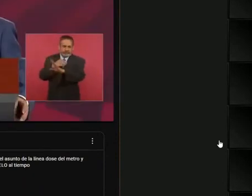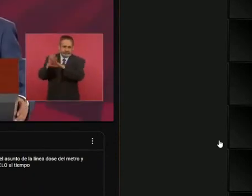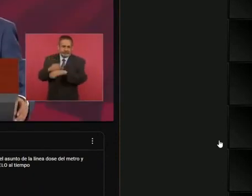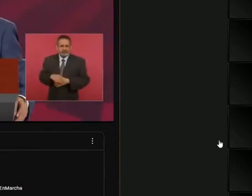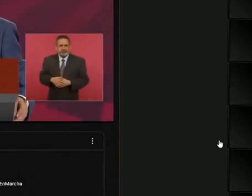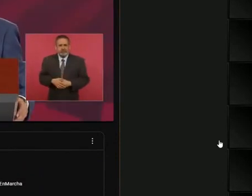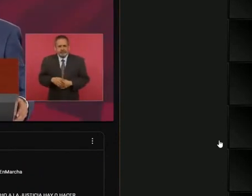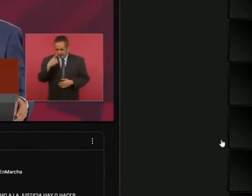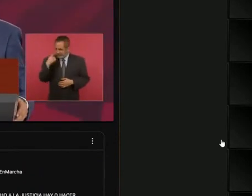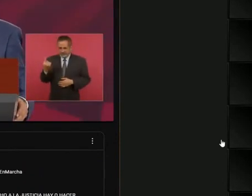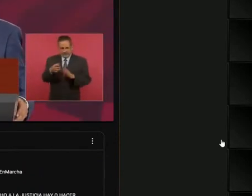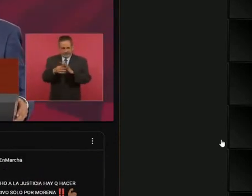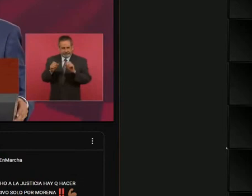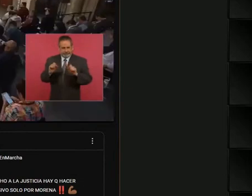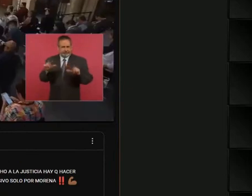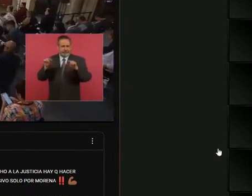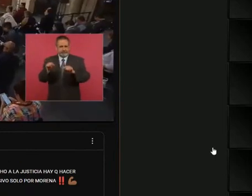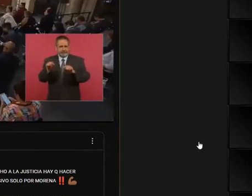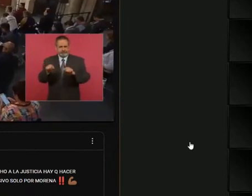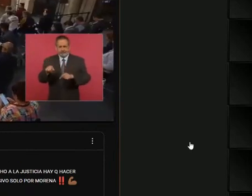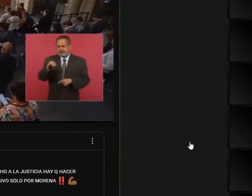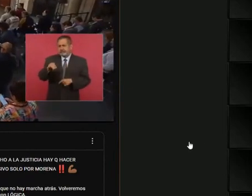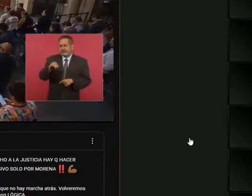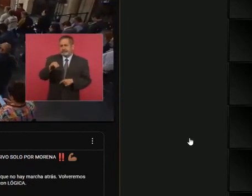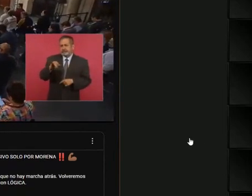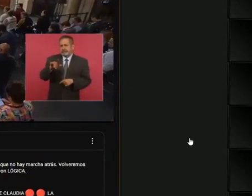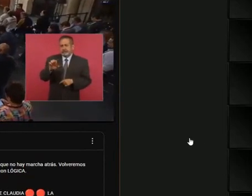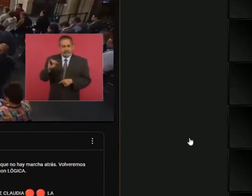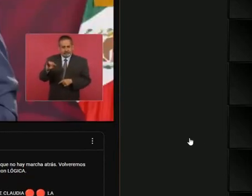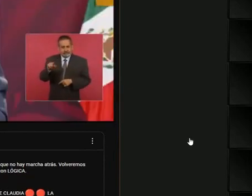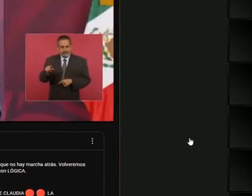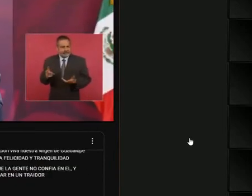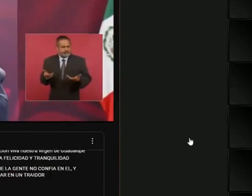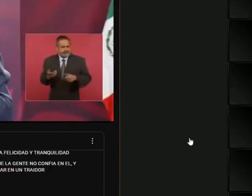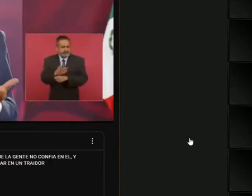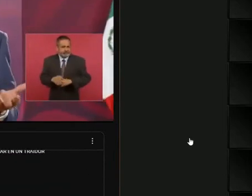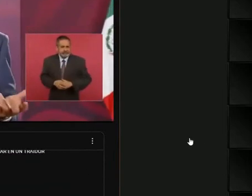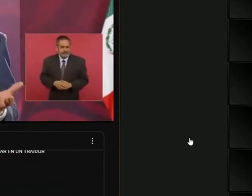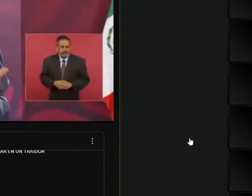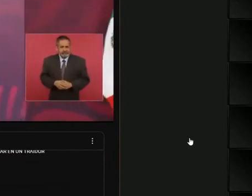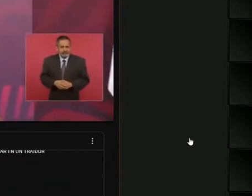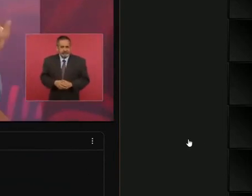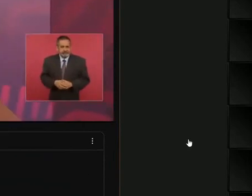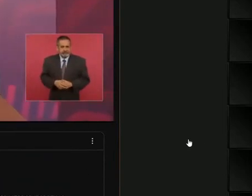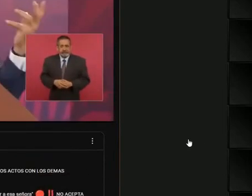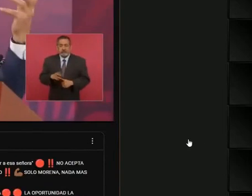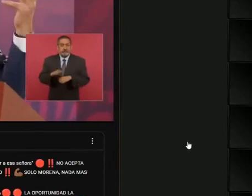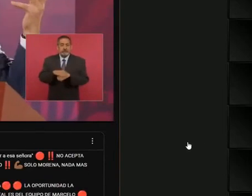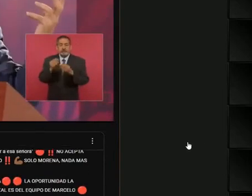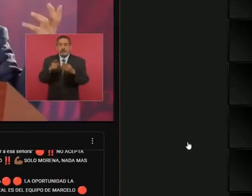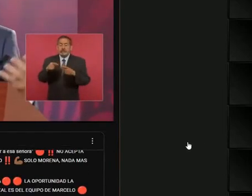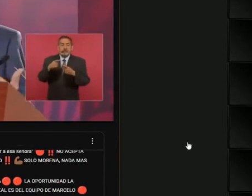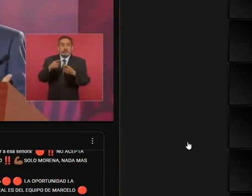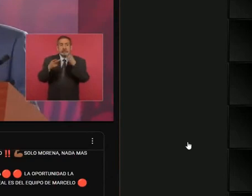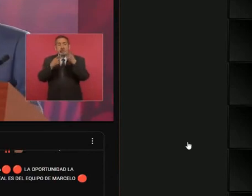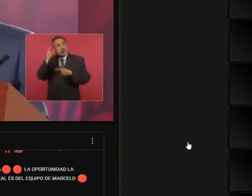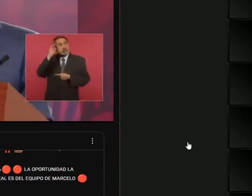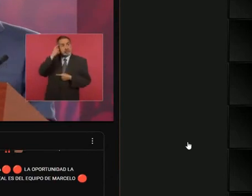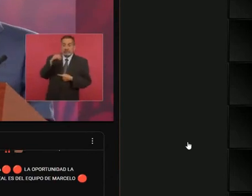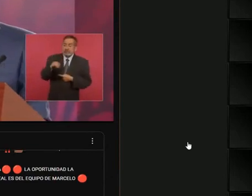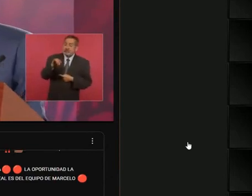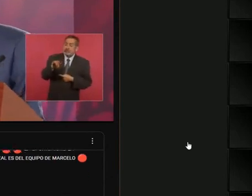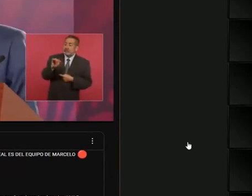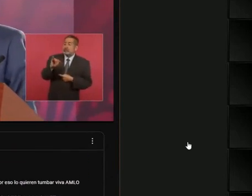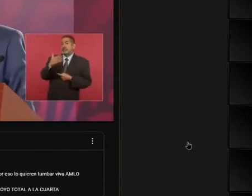a ver si me consigues lo de mi ley Porque muchos No mi ley mi ley mi